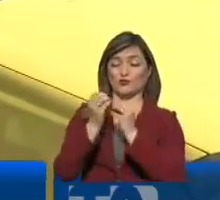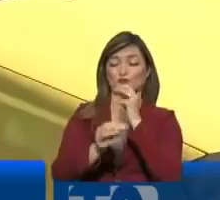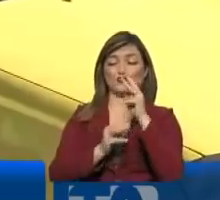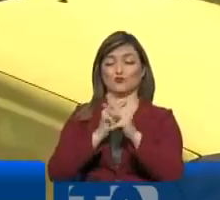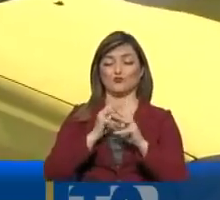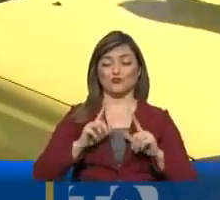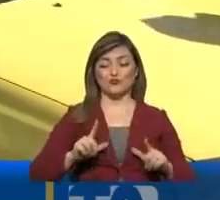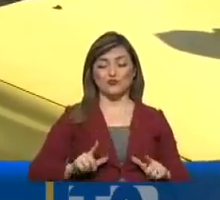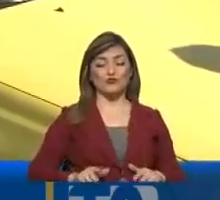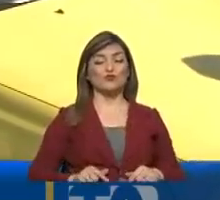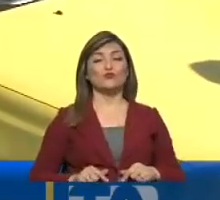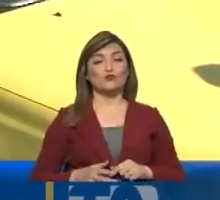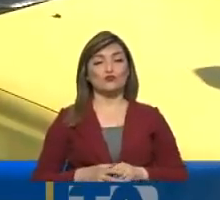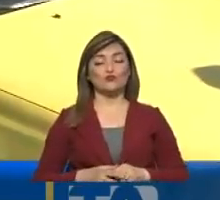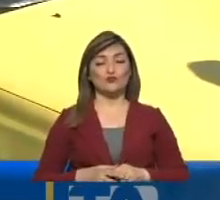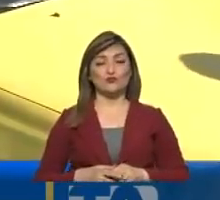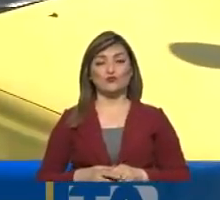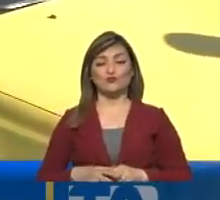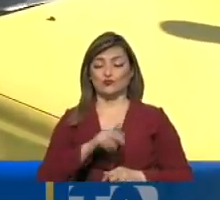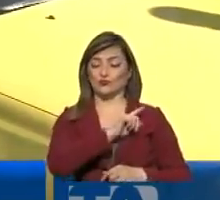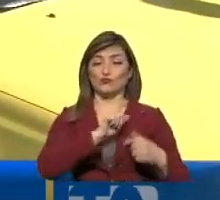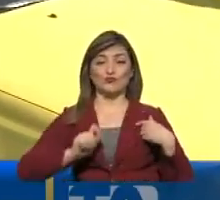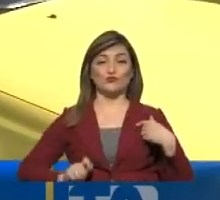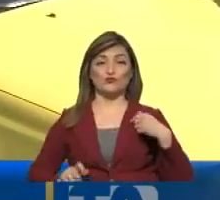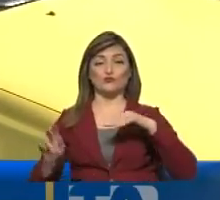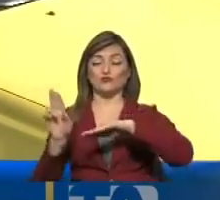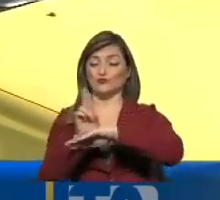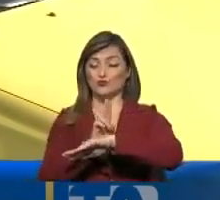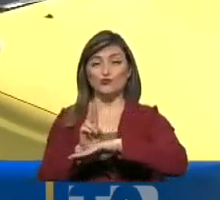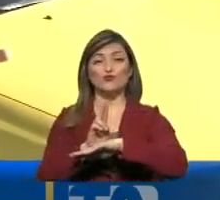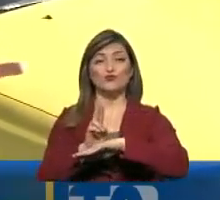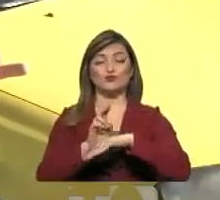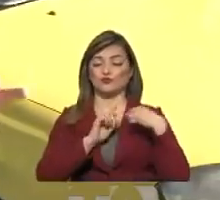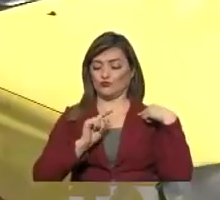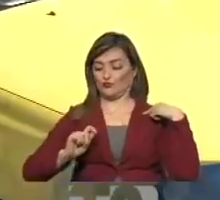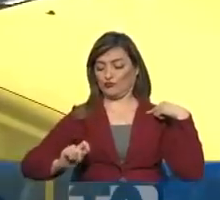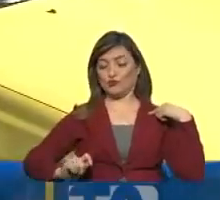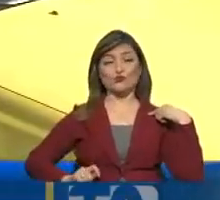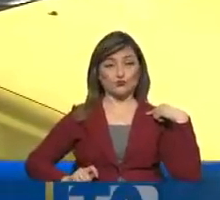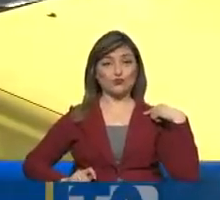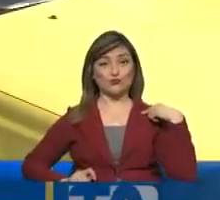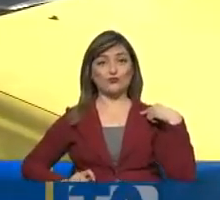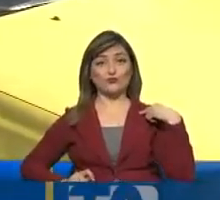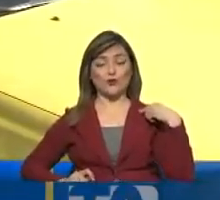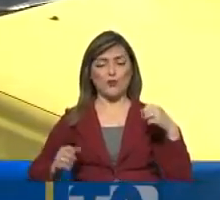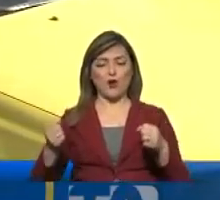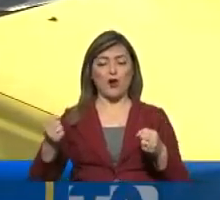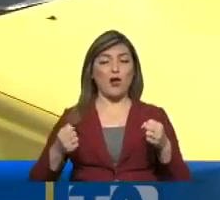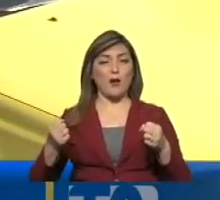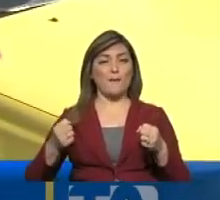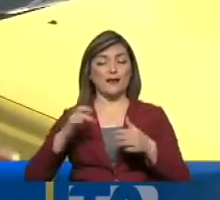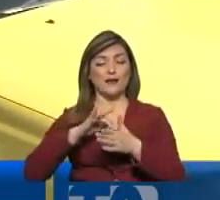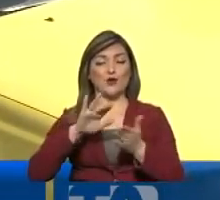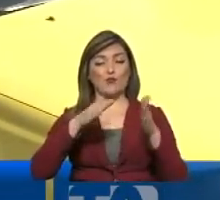Mundial de la Salud, solo el hecho de utilizar el cinturón de seguridad, este dispositivo puede reducir hasta en un 50%